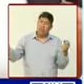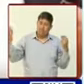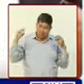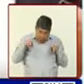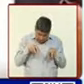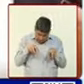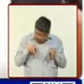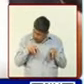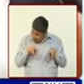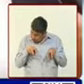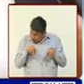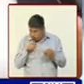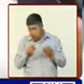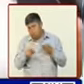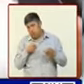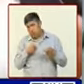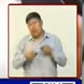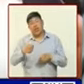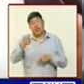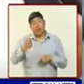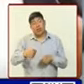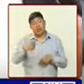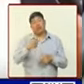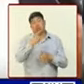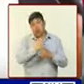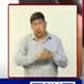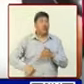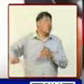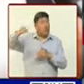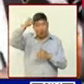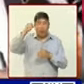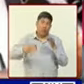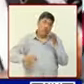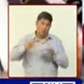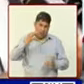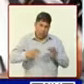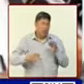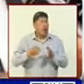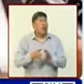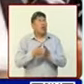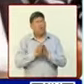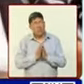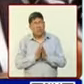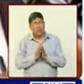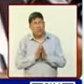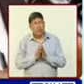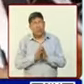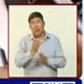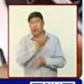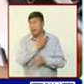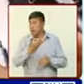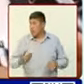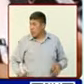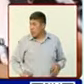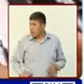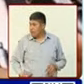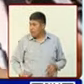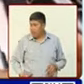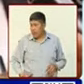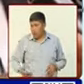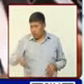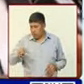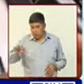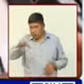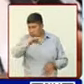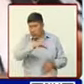hacer la intervención y esta auditoría al Tribunal Supremo de Justicia, ¿no? Hemos pedido a los presidentes también de las